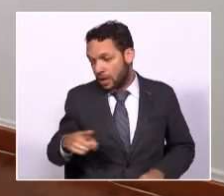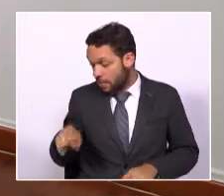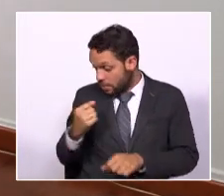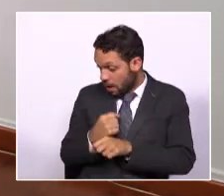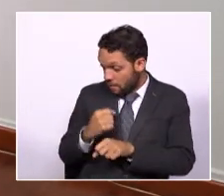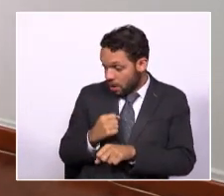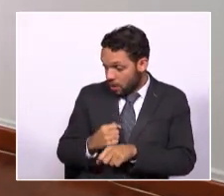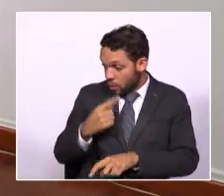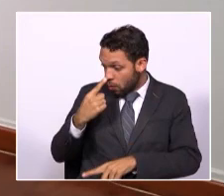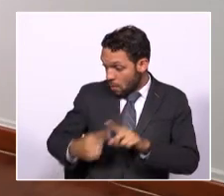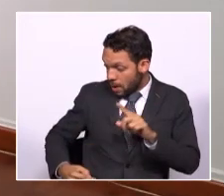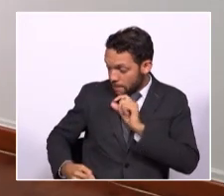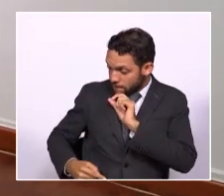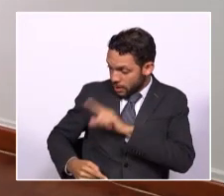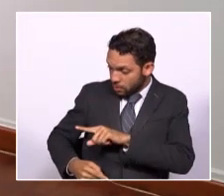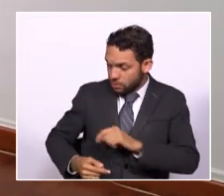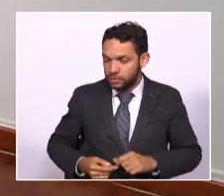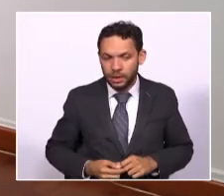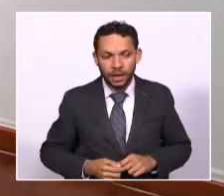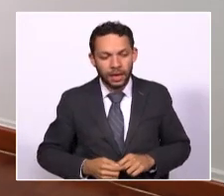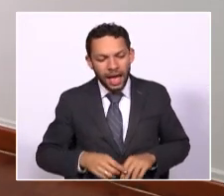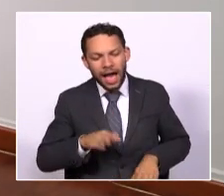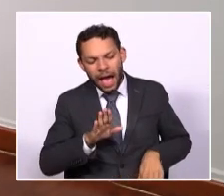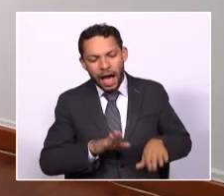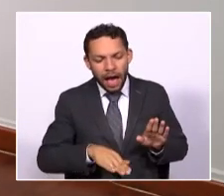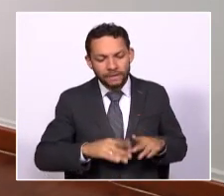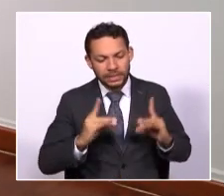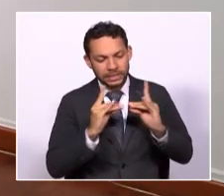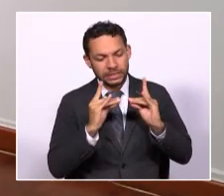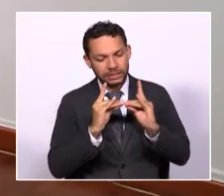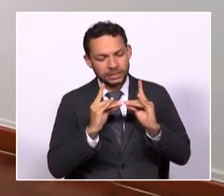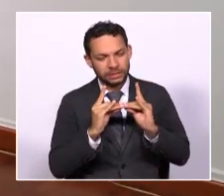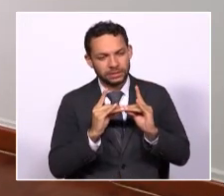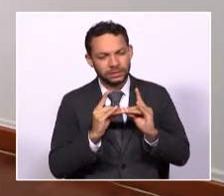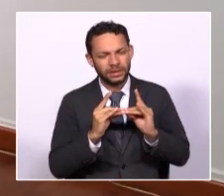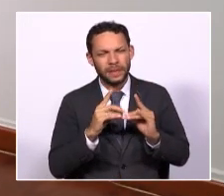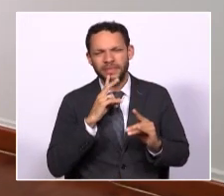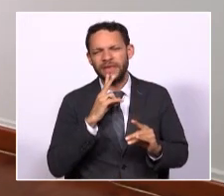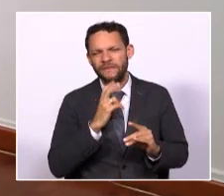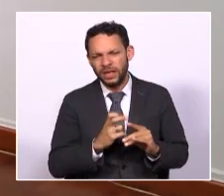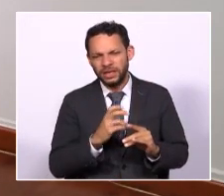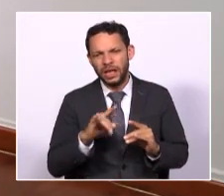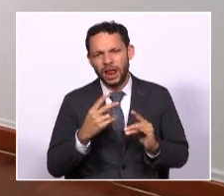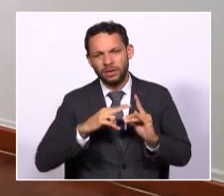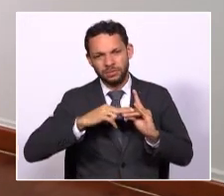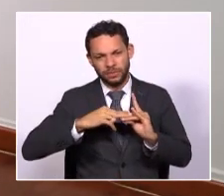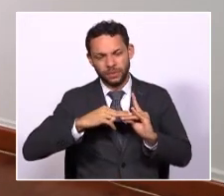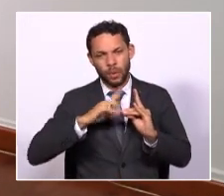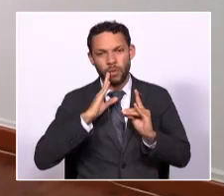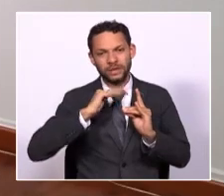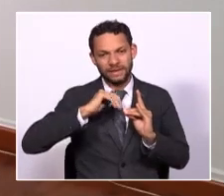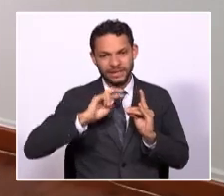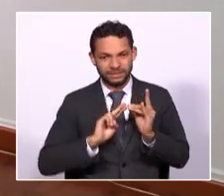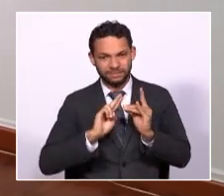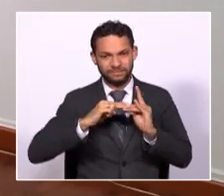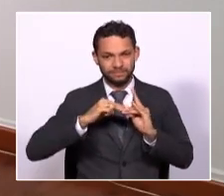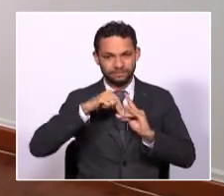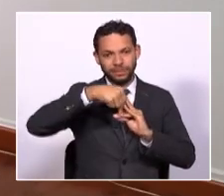física? De pronto cuando me acuesto me da como lidia levantarme. José, bájate un poquito